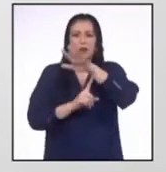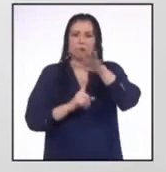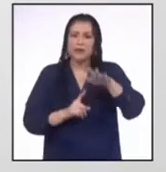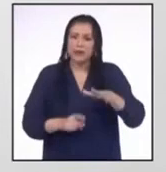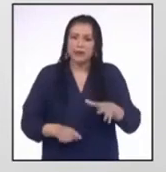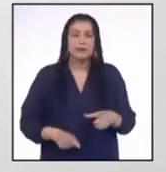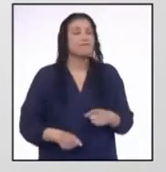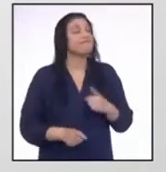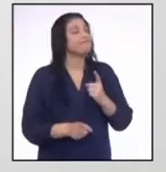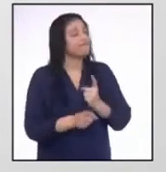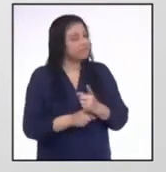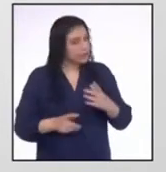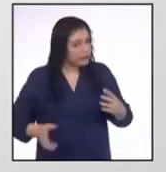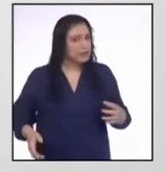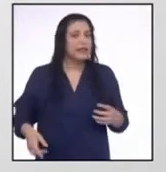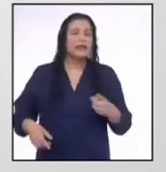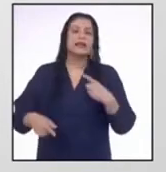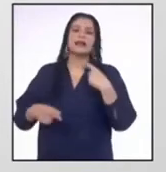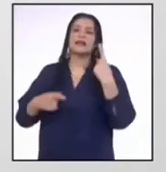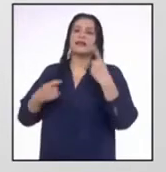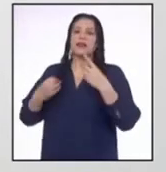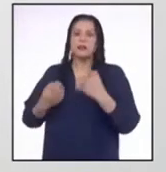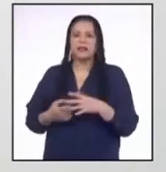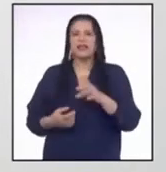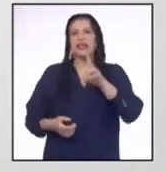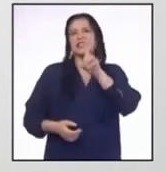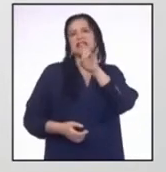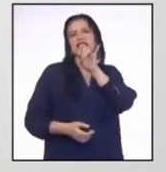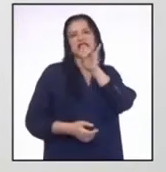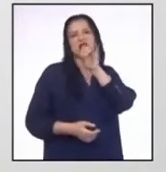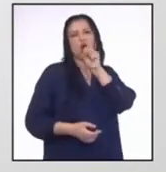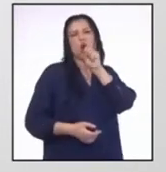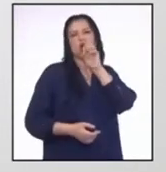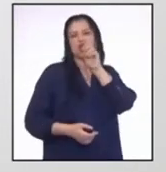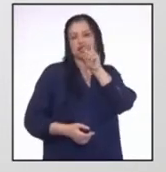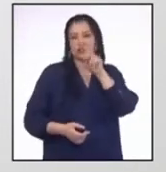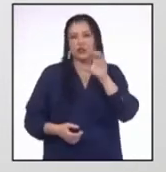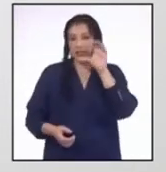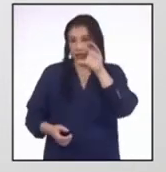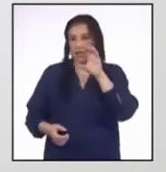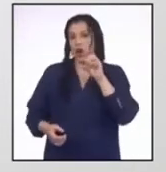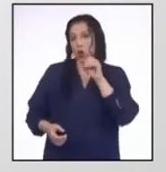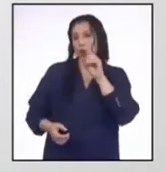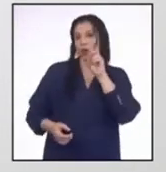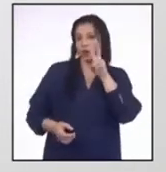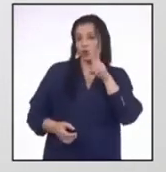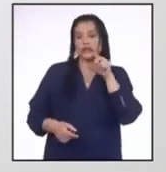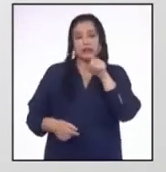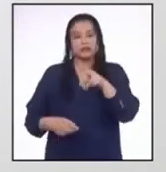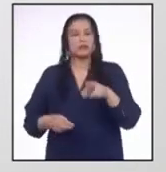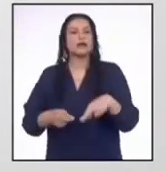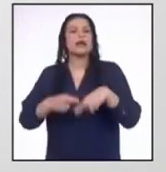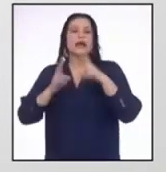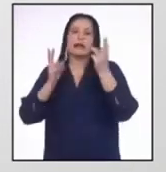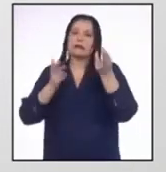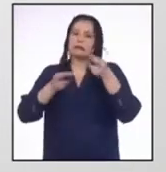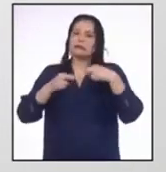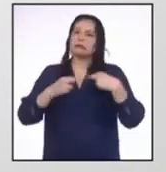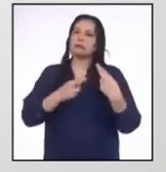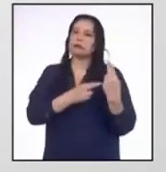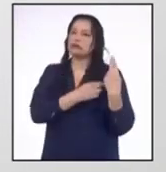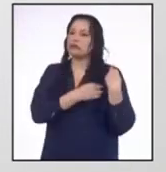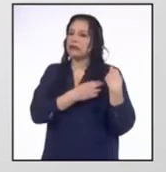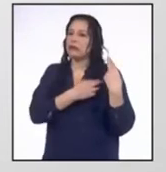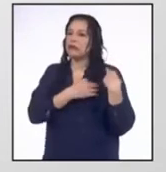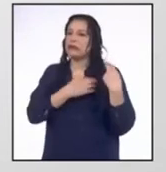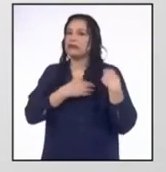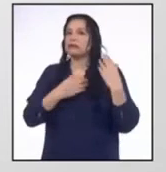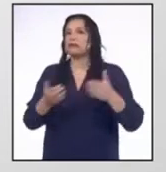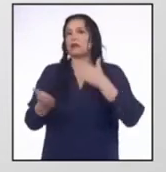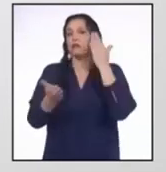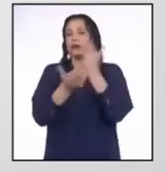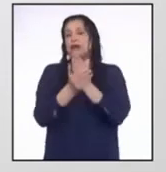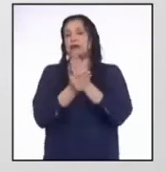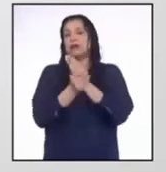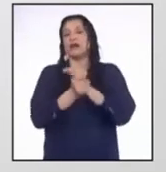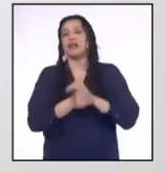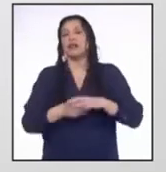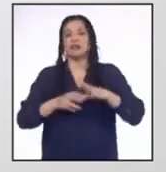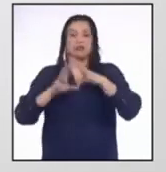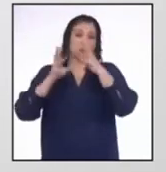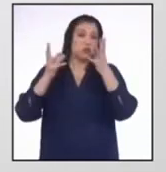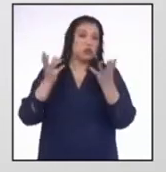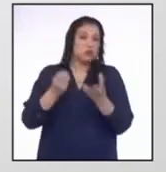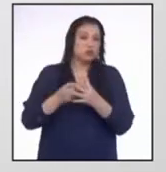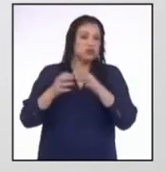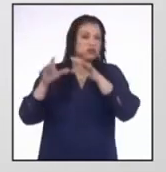Sí, generalmente se libera dióxido de carbono y este es uno de los responsables del calentamiento global. También son eliminados